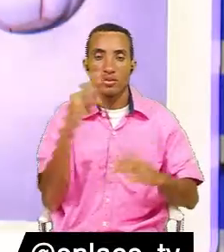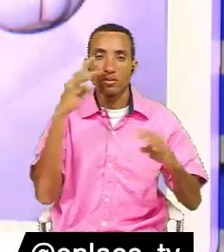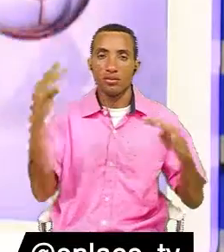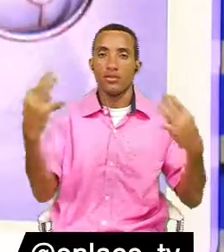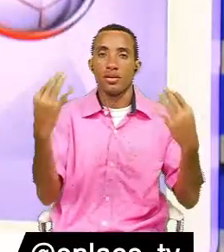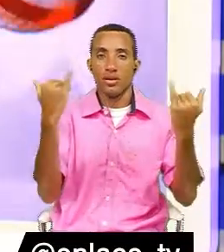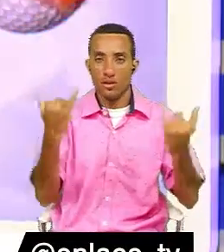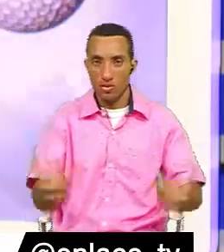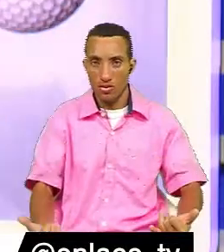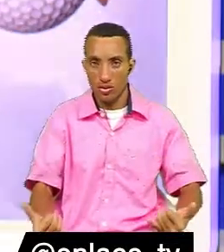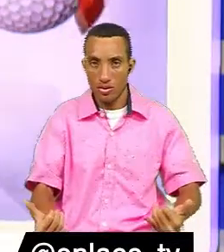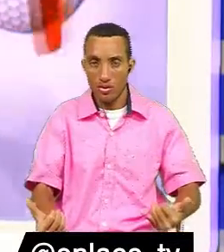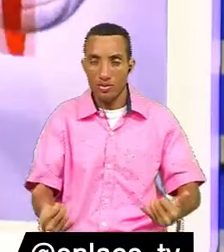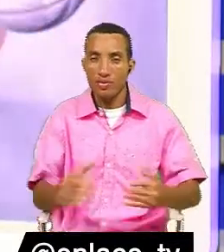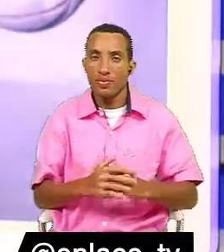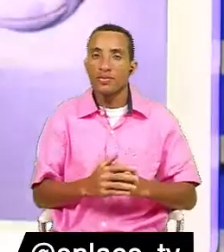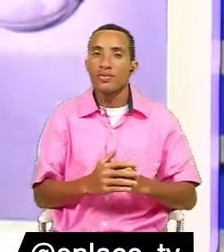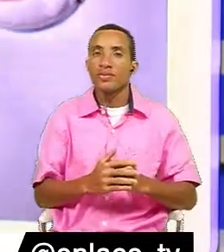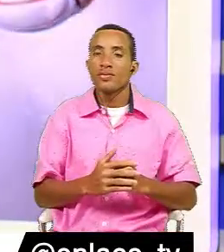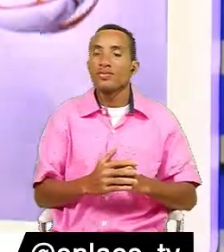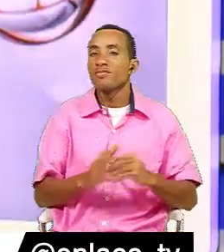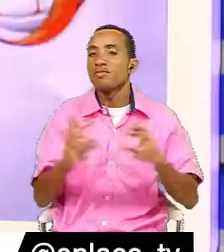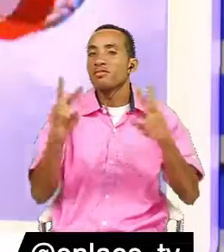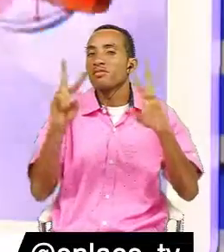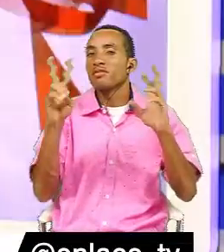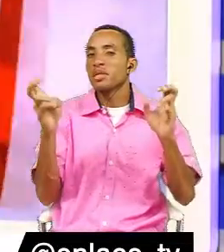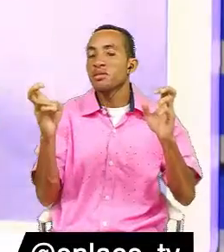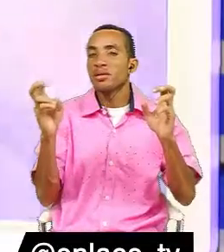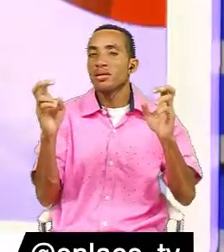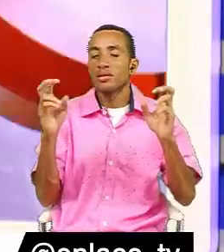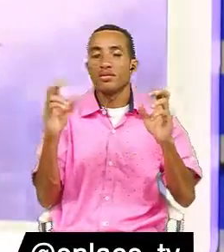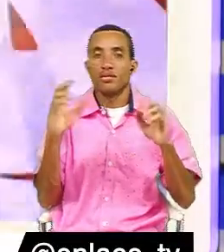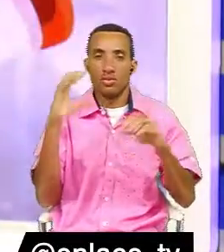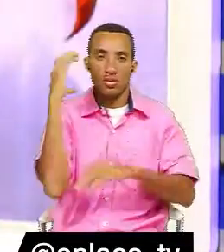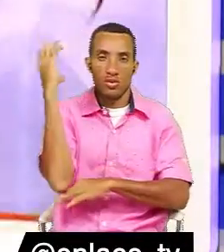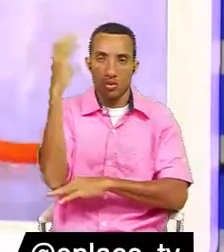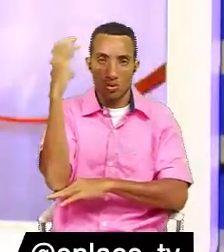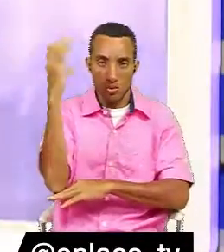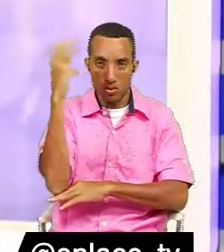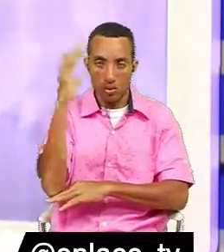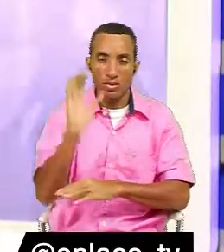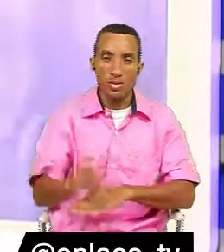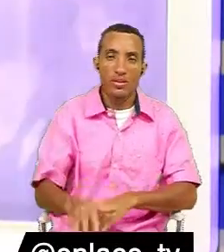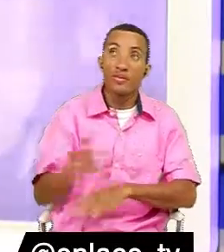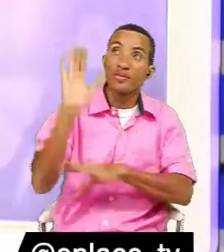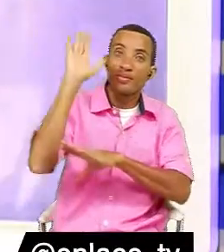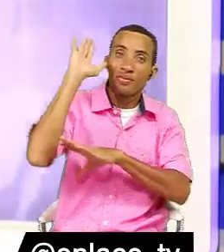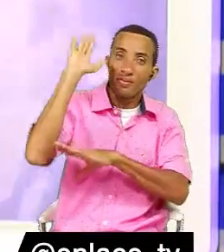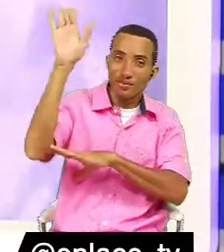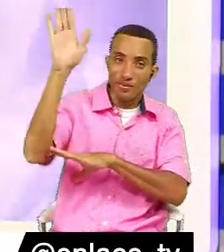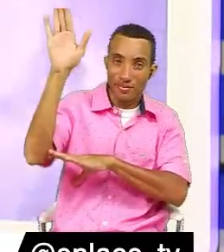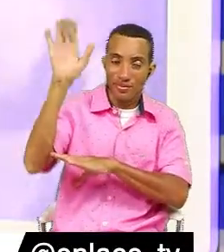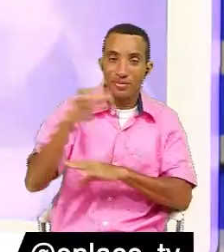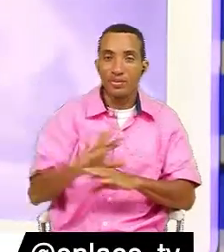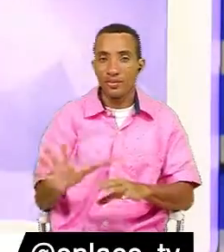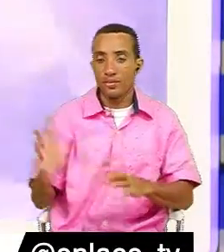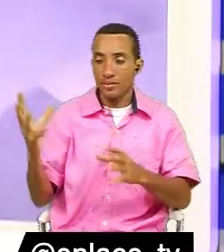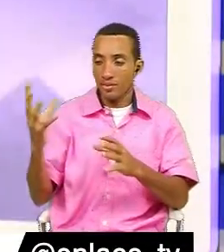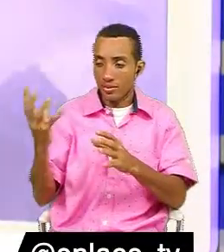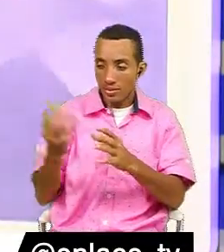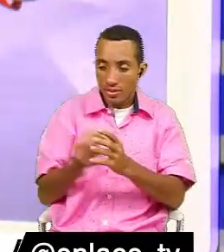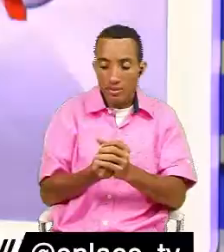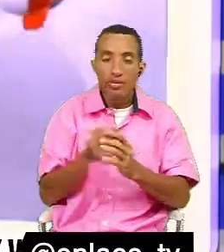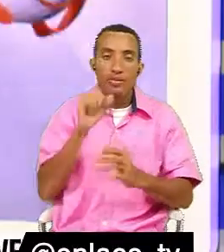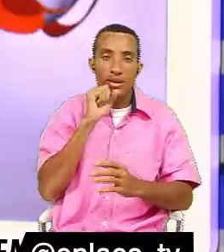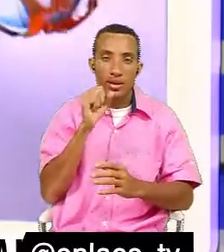En minutos hablaremos de la Selección Colombia de baloncesto, que allí incluyó a un barranqueño y que quedaron